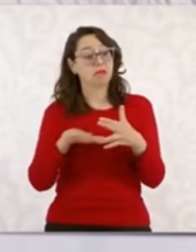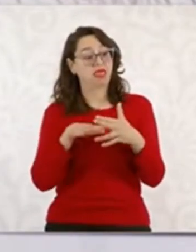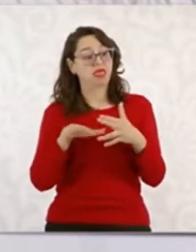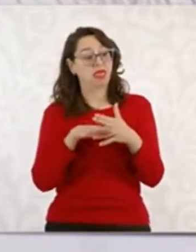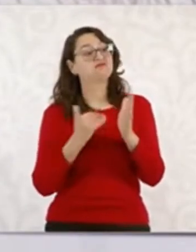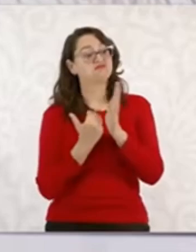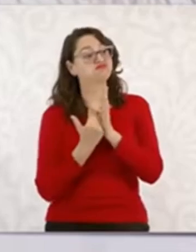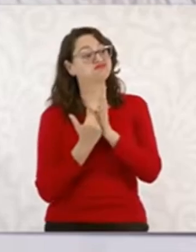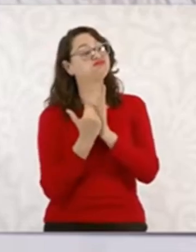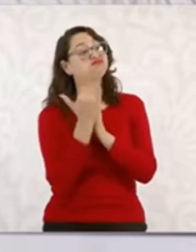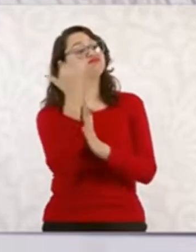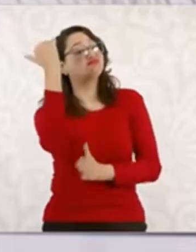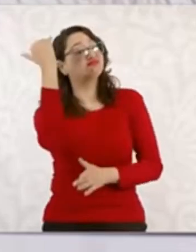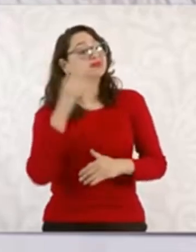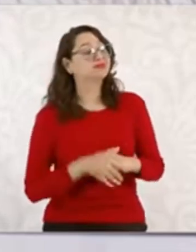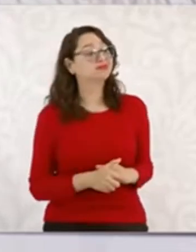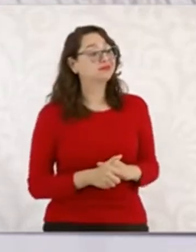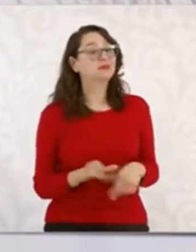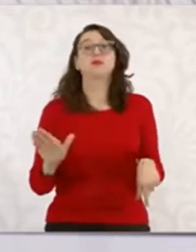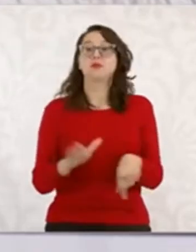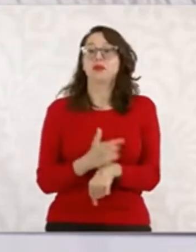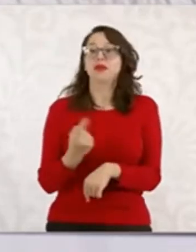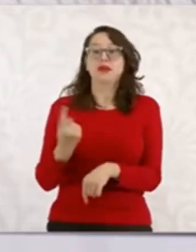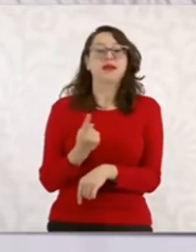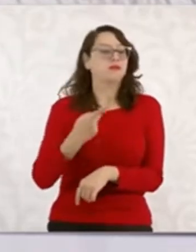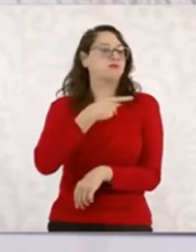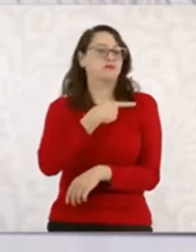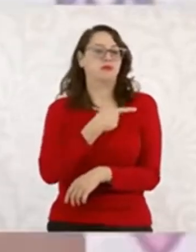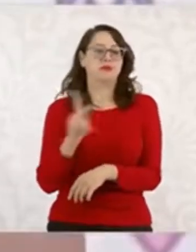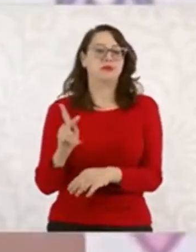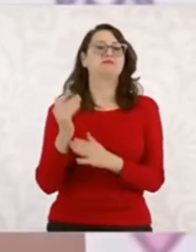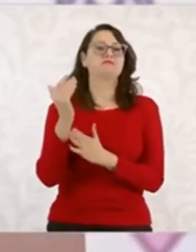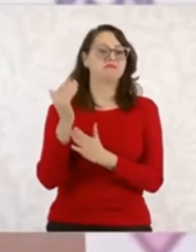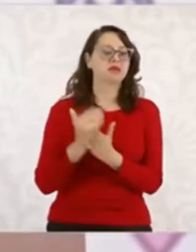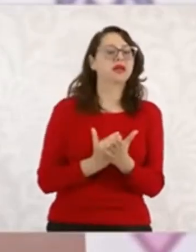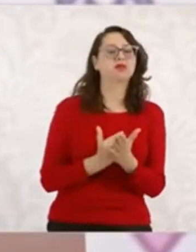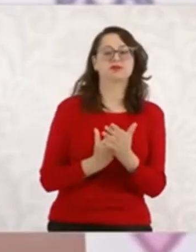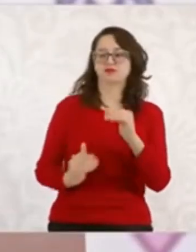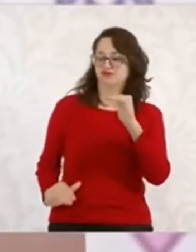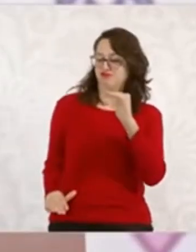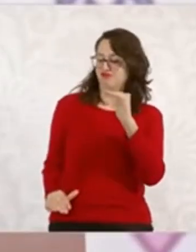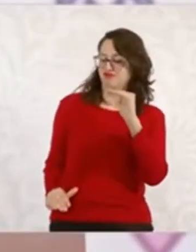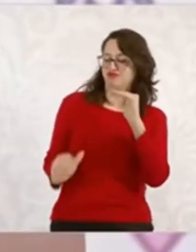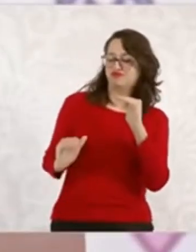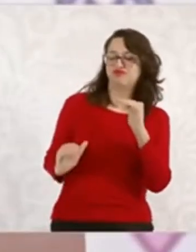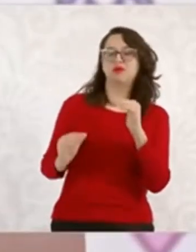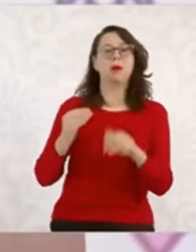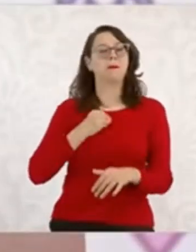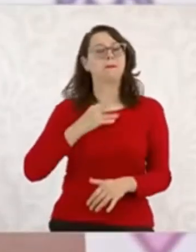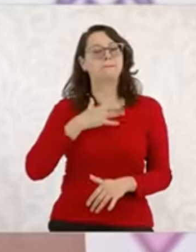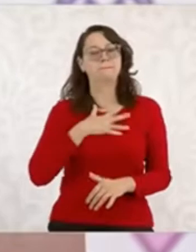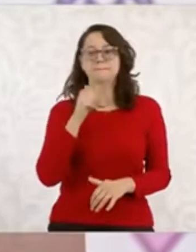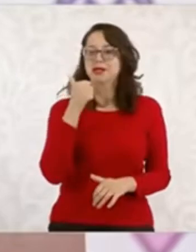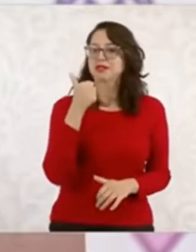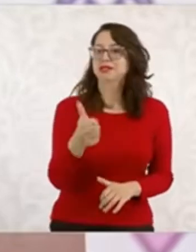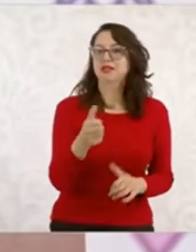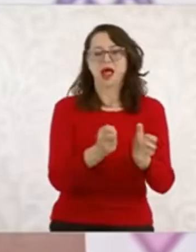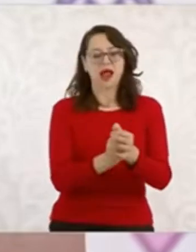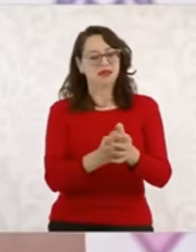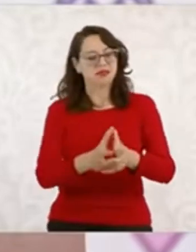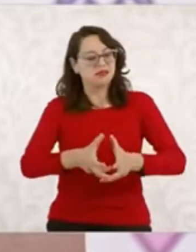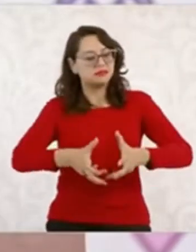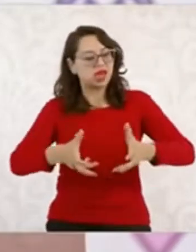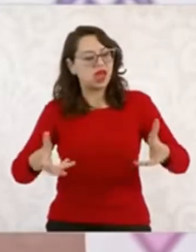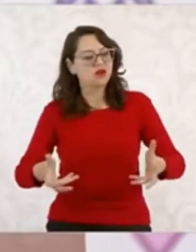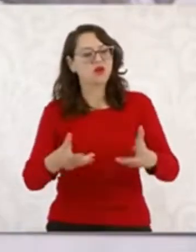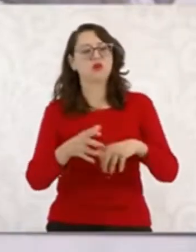¿Y qué queremos? Pues que no haya pobreza en México, que haya bienestar, que haya desarrollo.